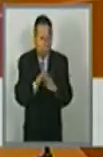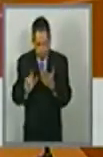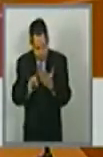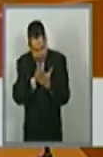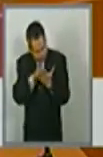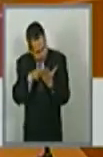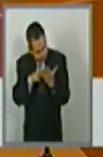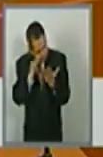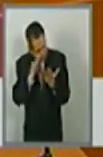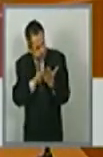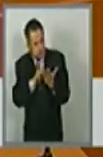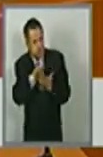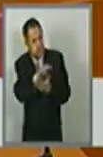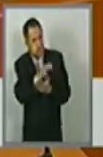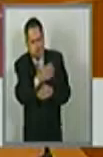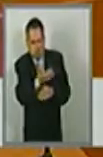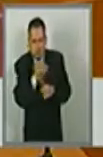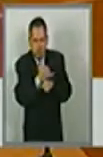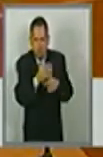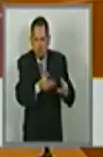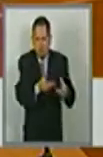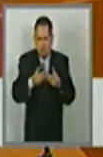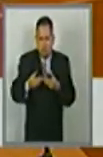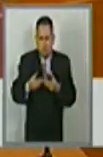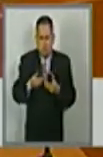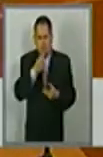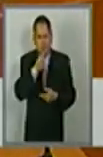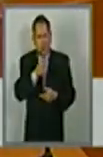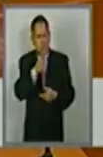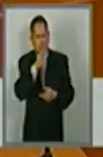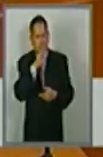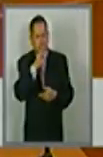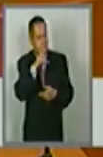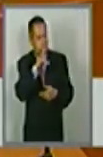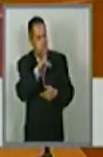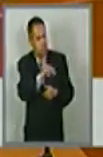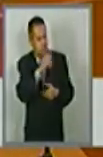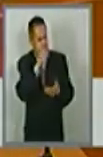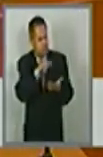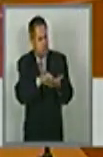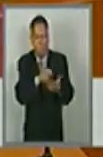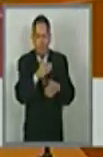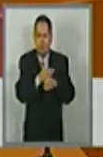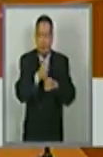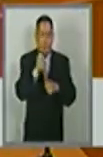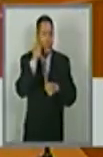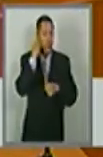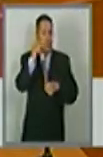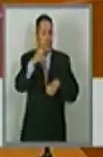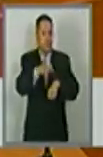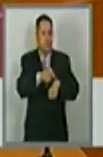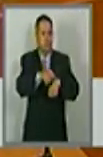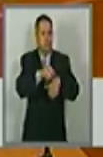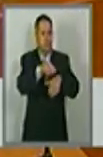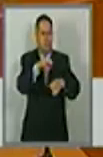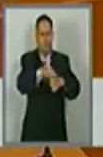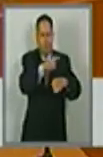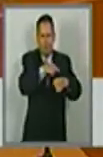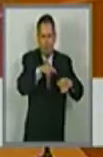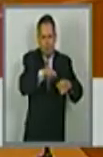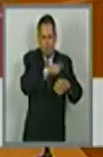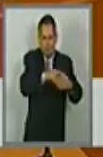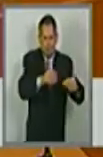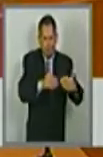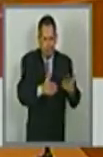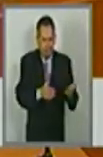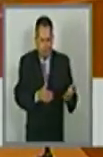ley establece restringidos o con una veda para su ejercicio por el impacto electoral que